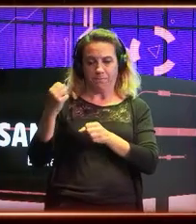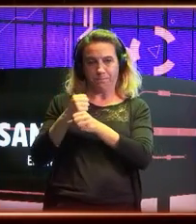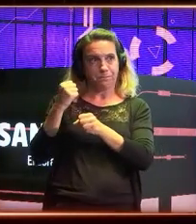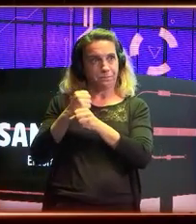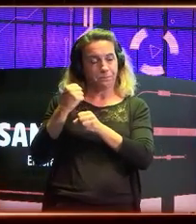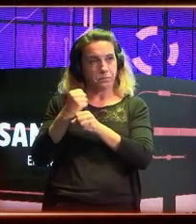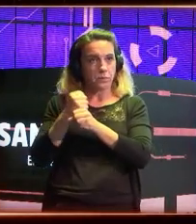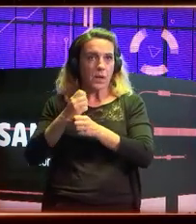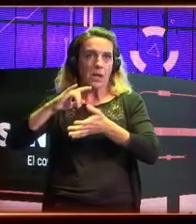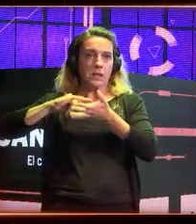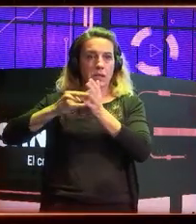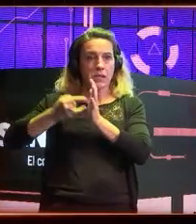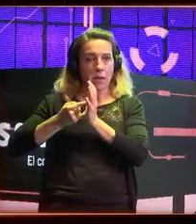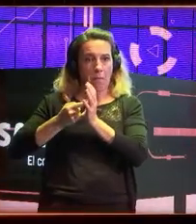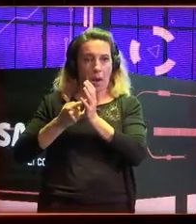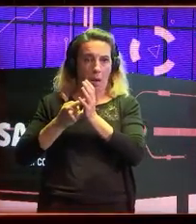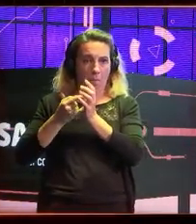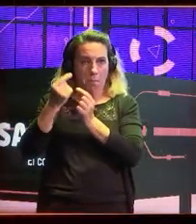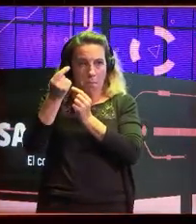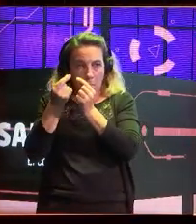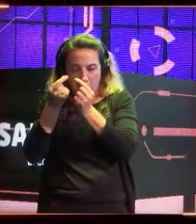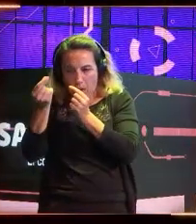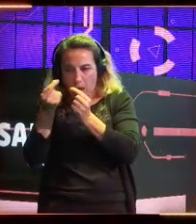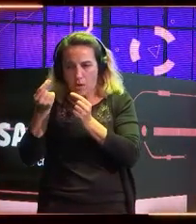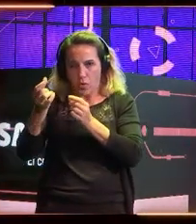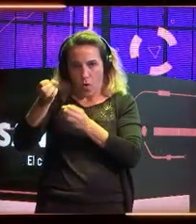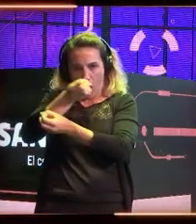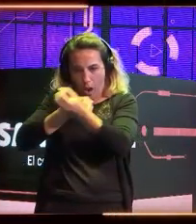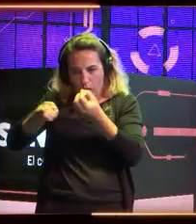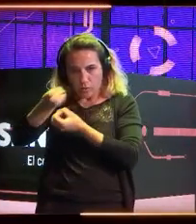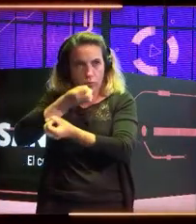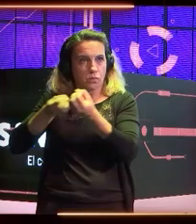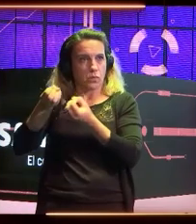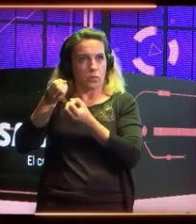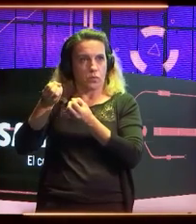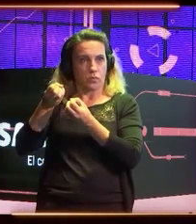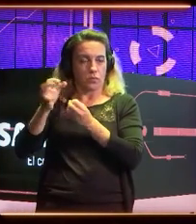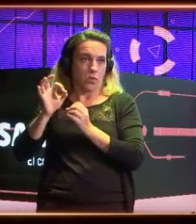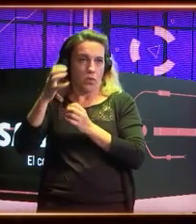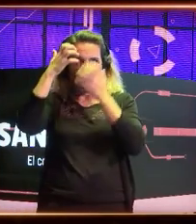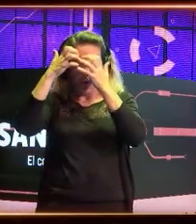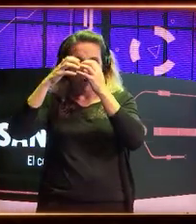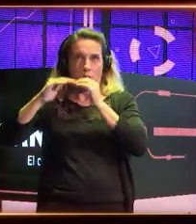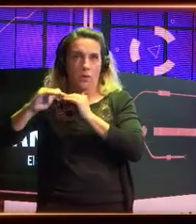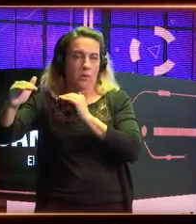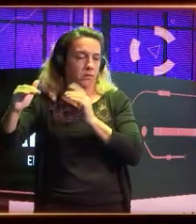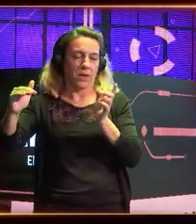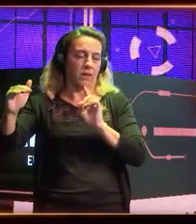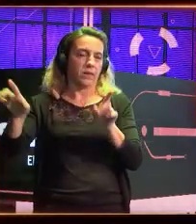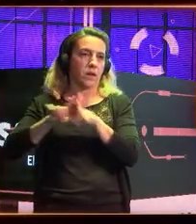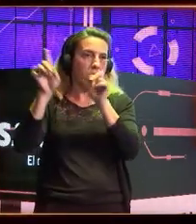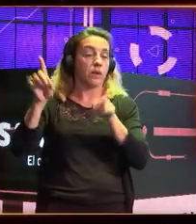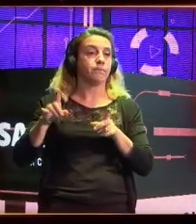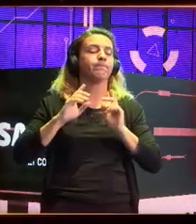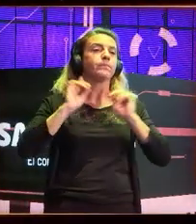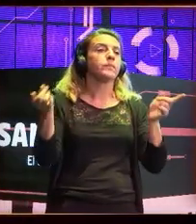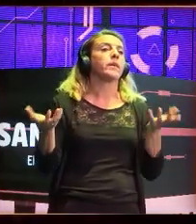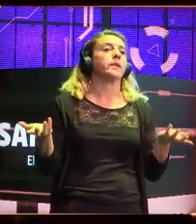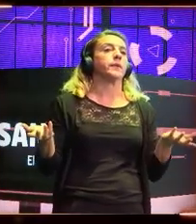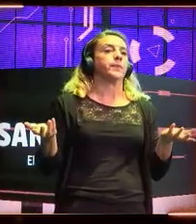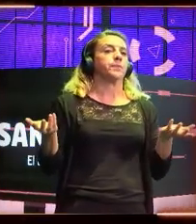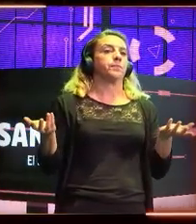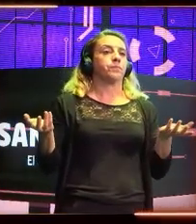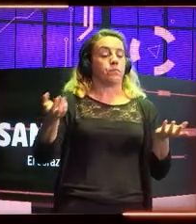con con sistemas muy pequeños como moléculas átomos o cerebros de terraplanista da igual El caso es